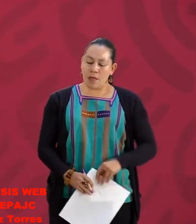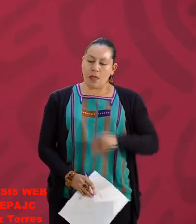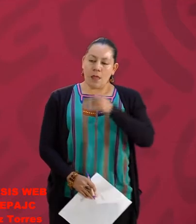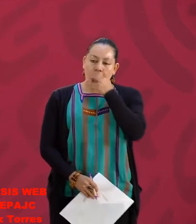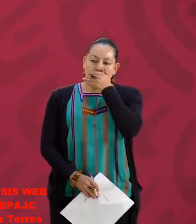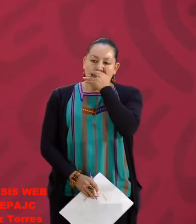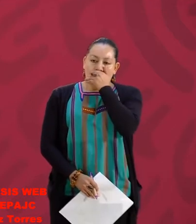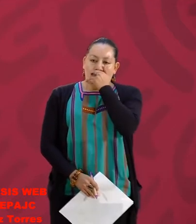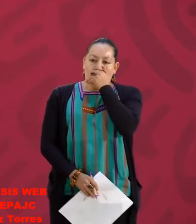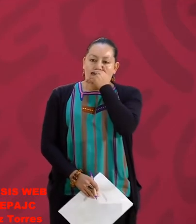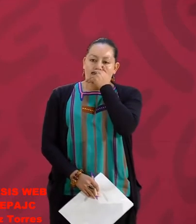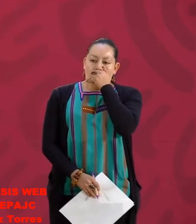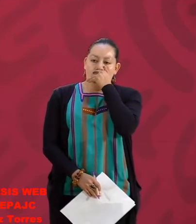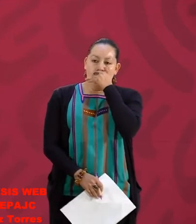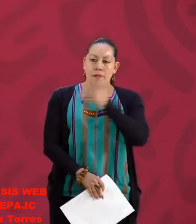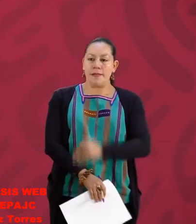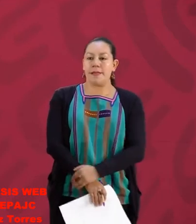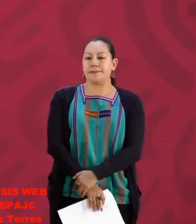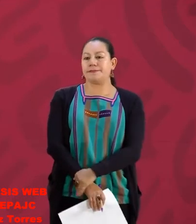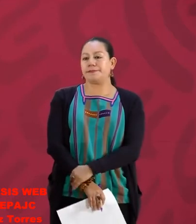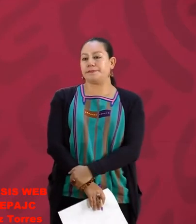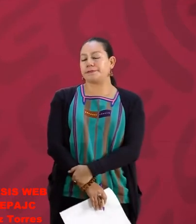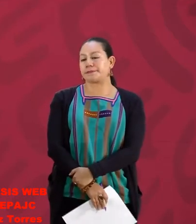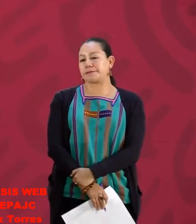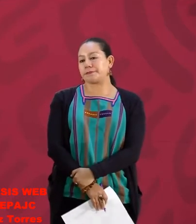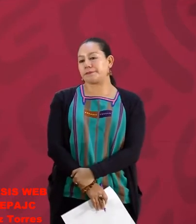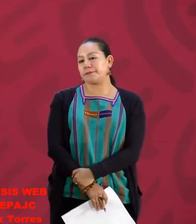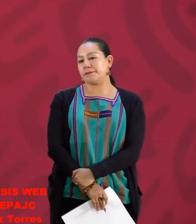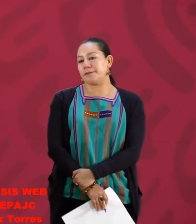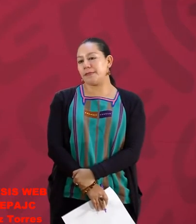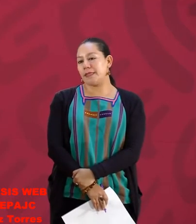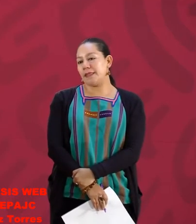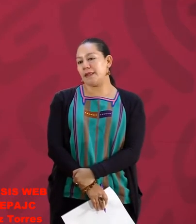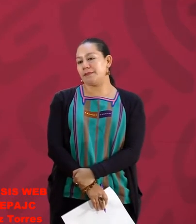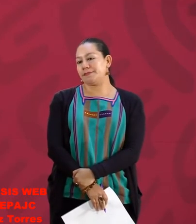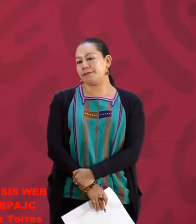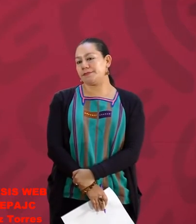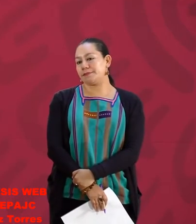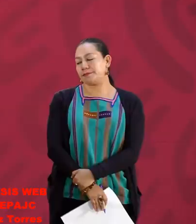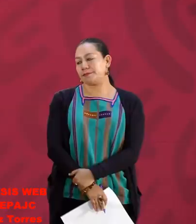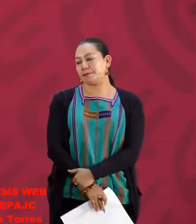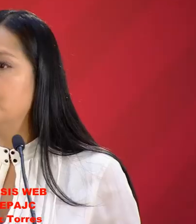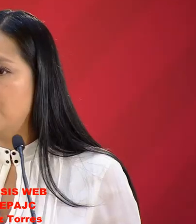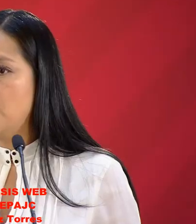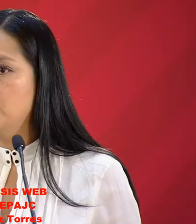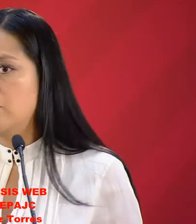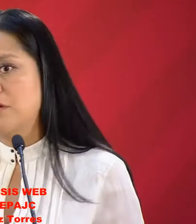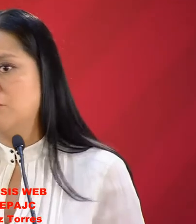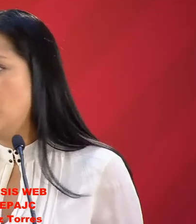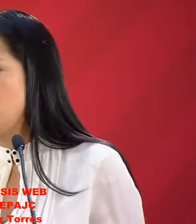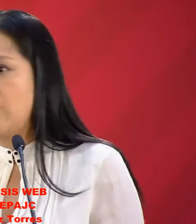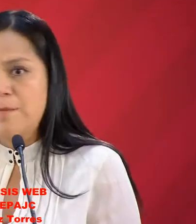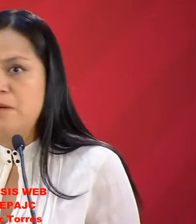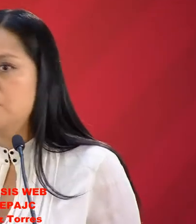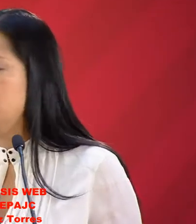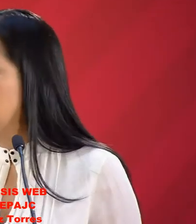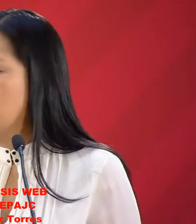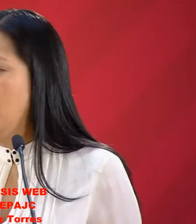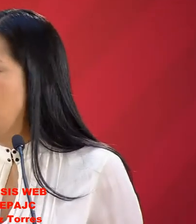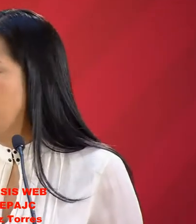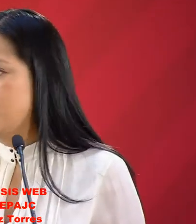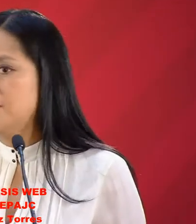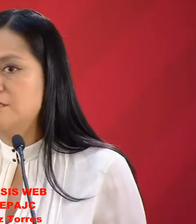aperturas, e iban administrando los pagos. Era una condición atípica porque en todo programa,